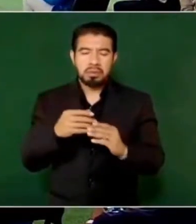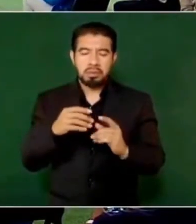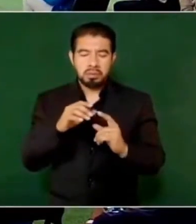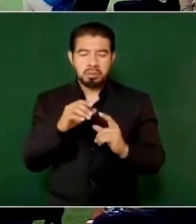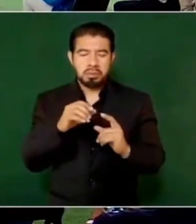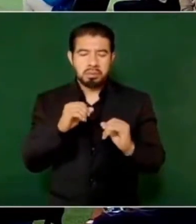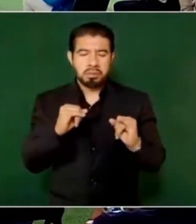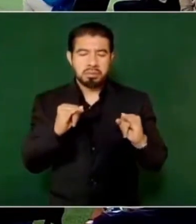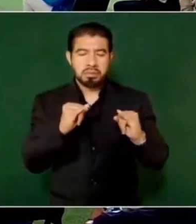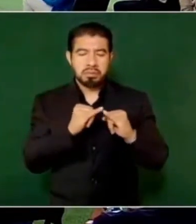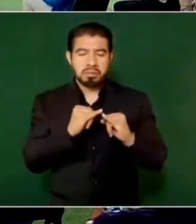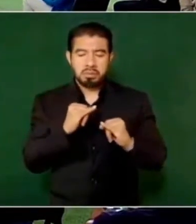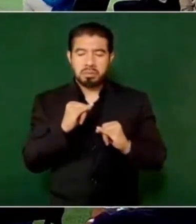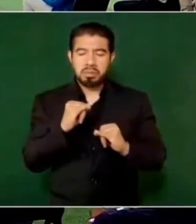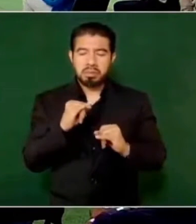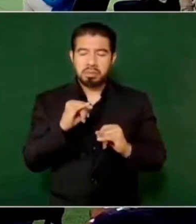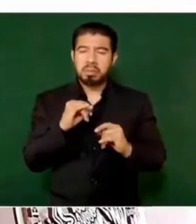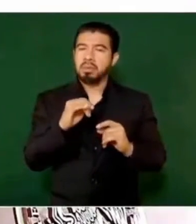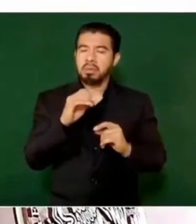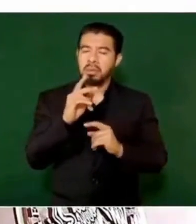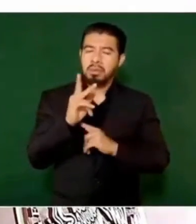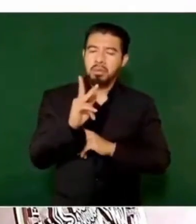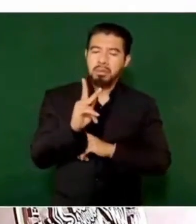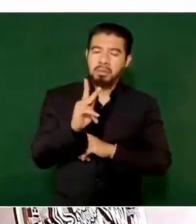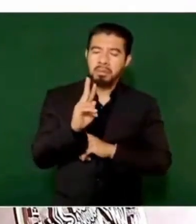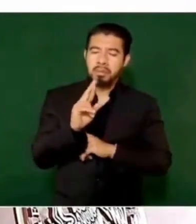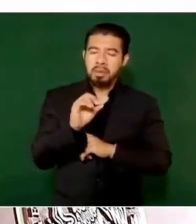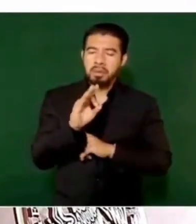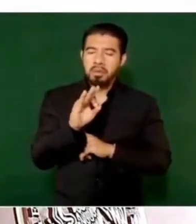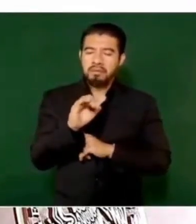Consumidor, el ensayo, ¿no?